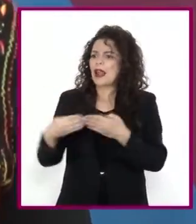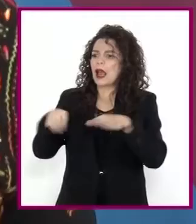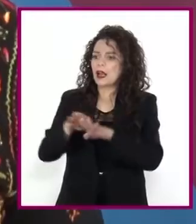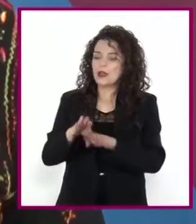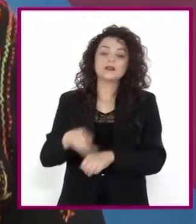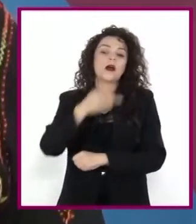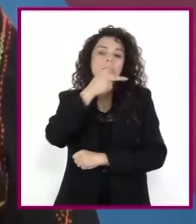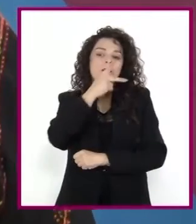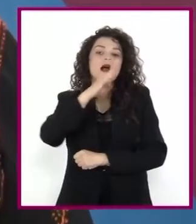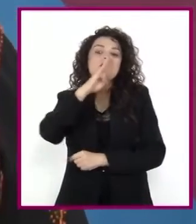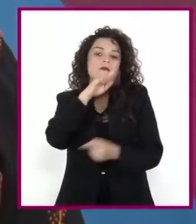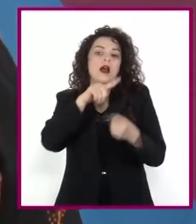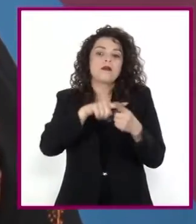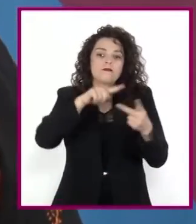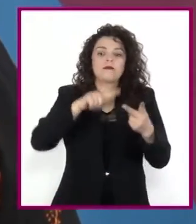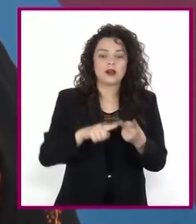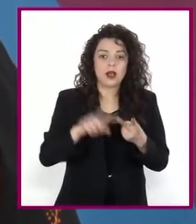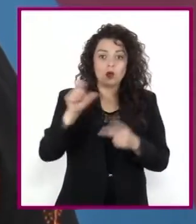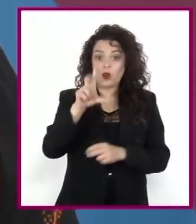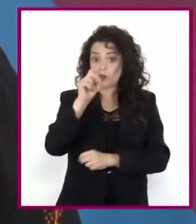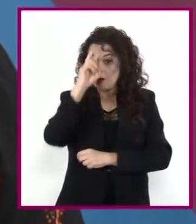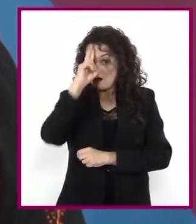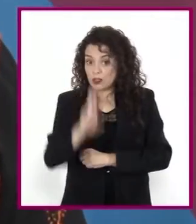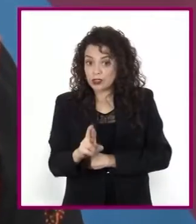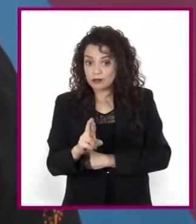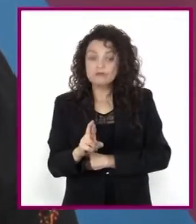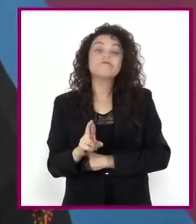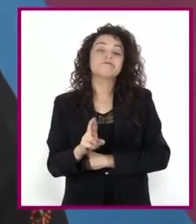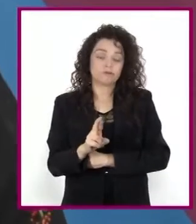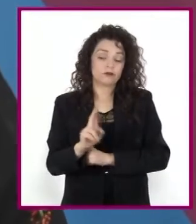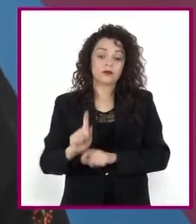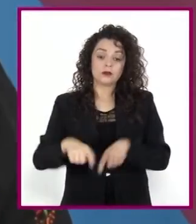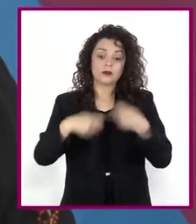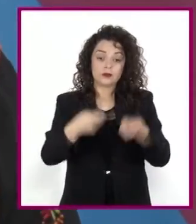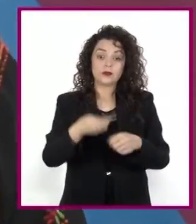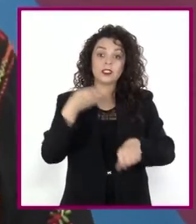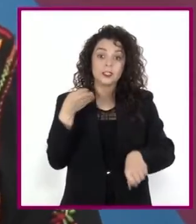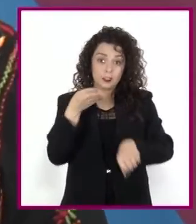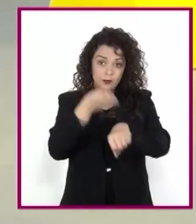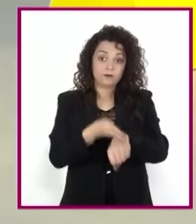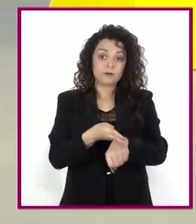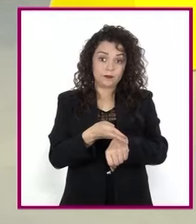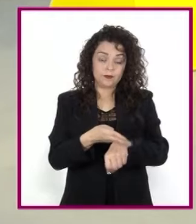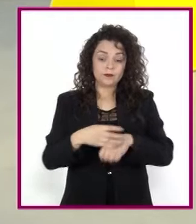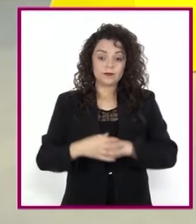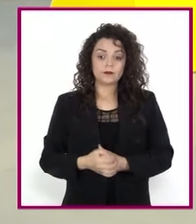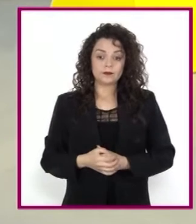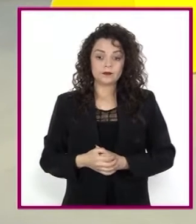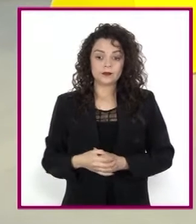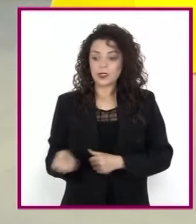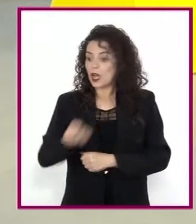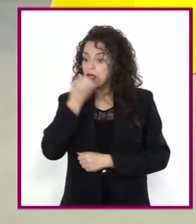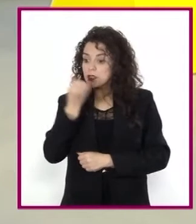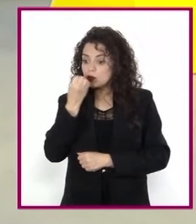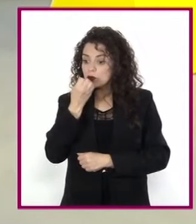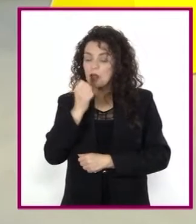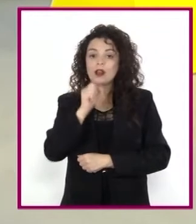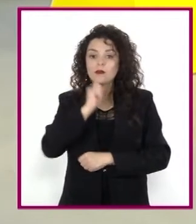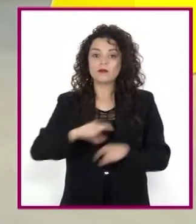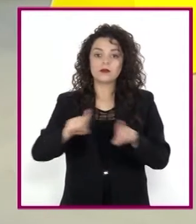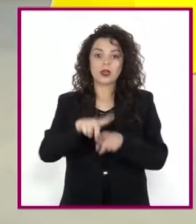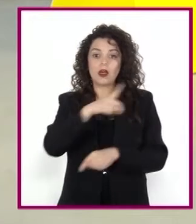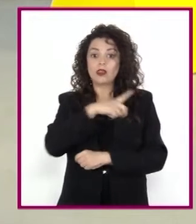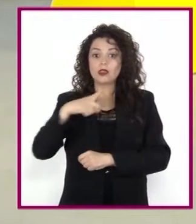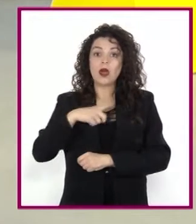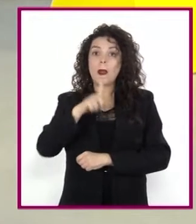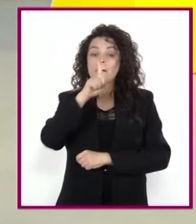y en caso de no respetarlas, nos hacemos acreedores a una sanción. En la escuela debemos guardar silencio